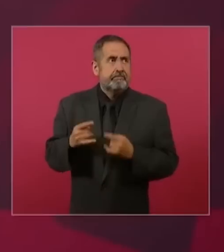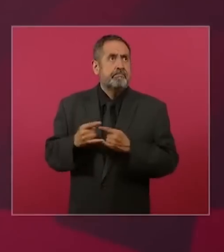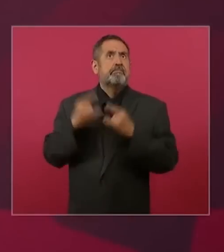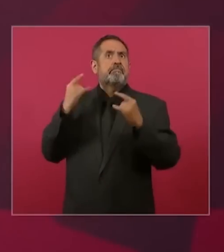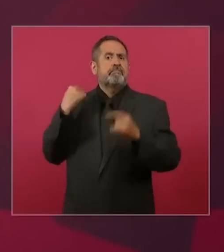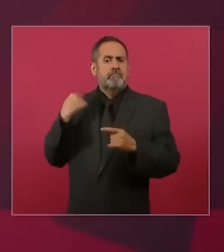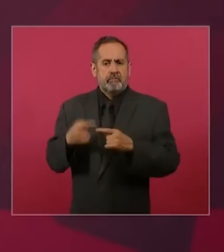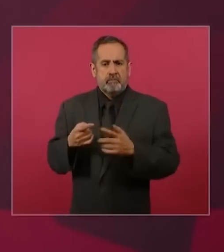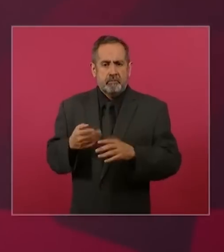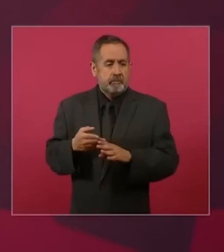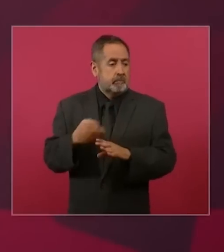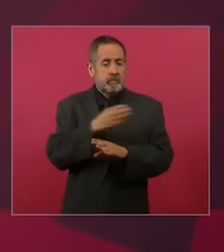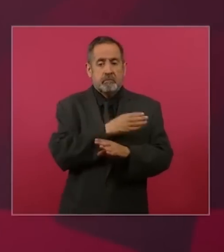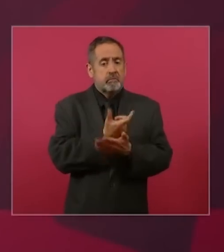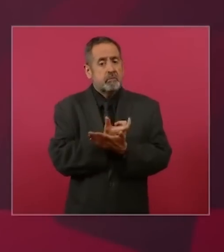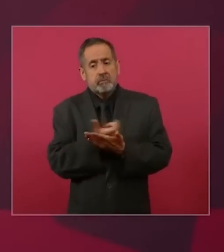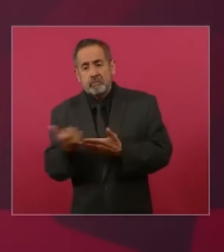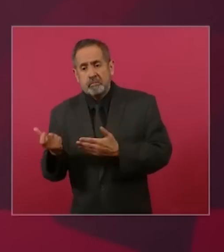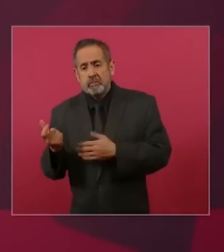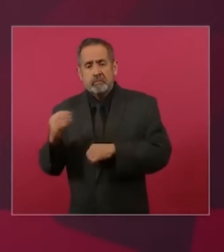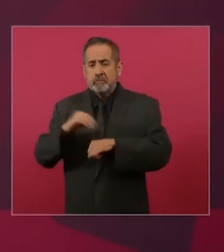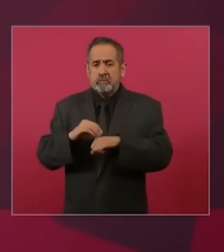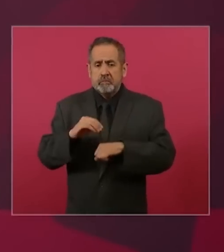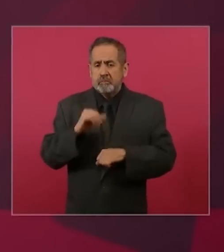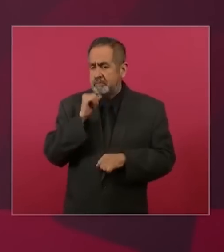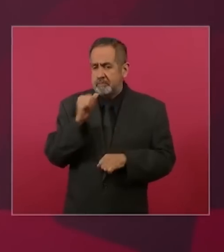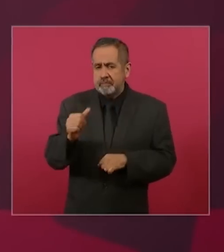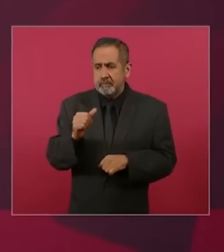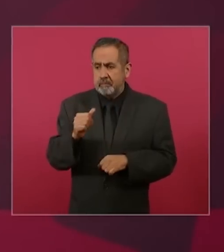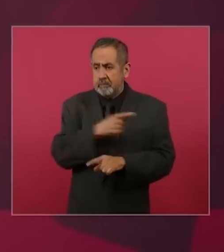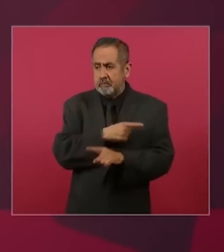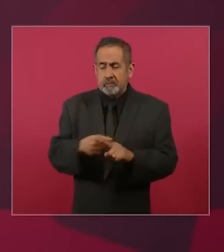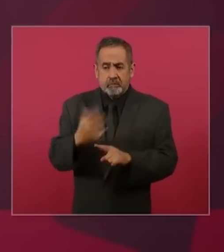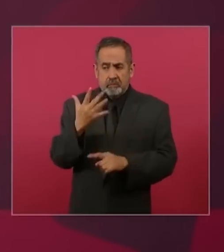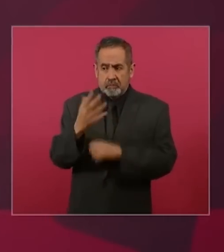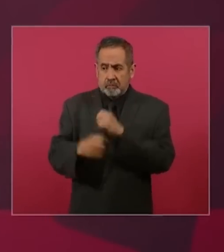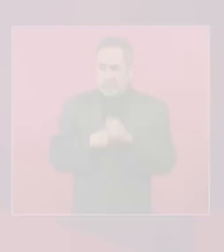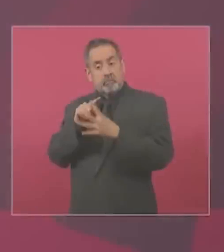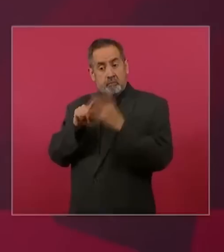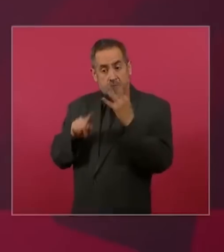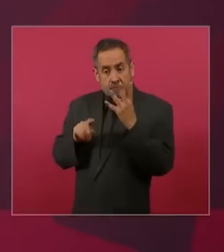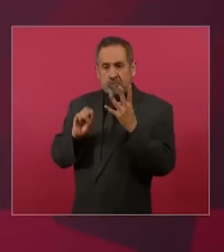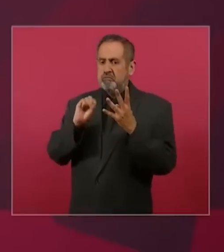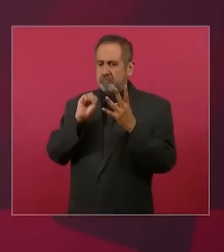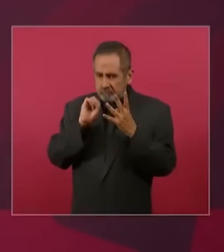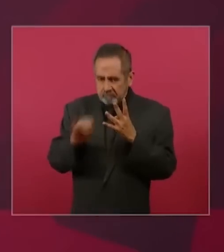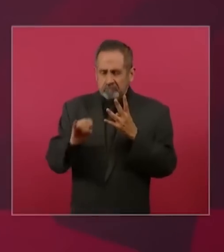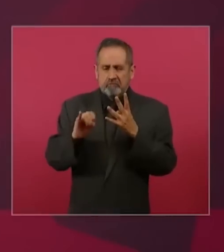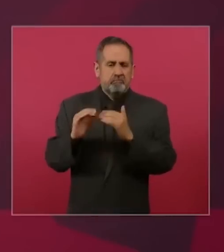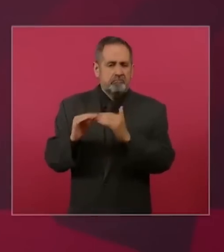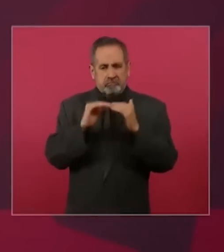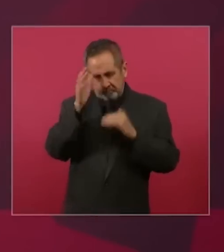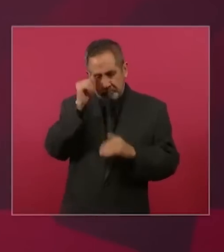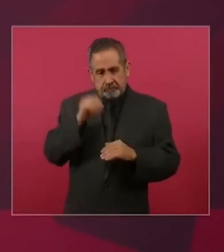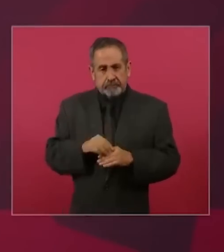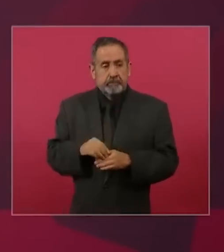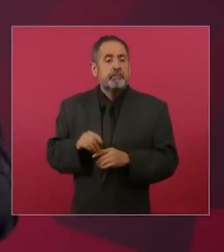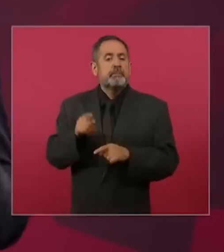históricos, porque no aumentaba el salario mínimo en 50 años como ha aumentado. La Comisión de Salario Mínimo está